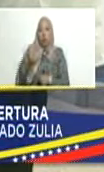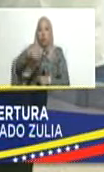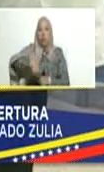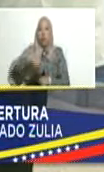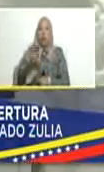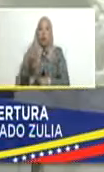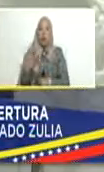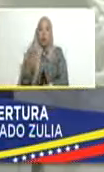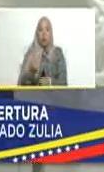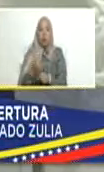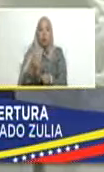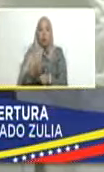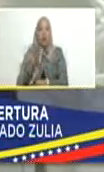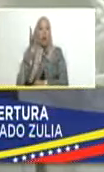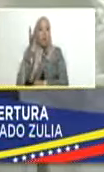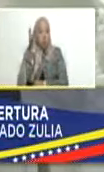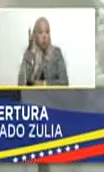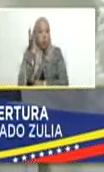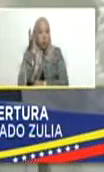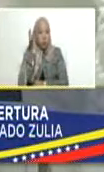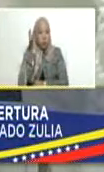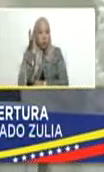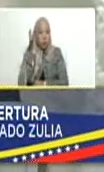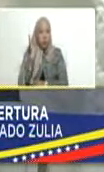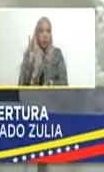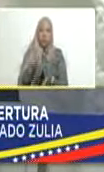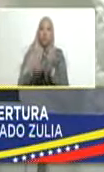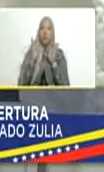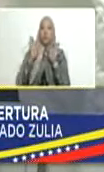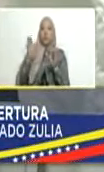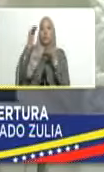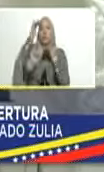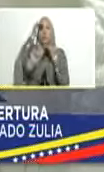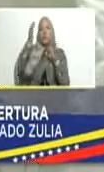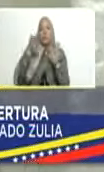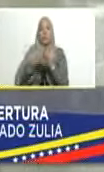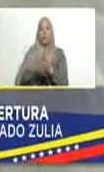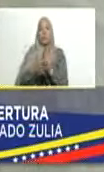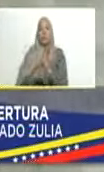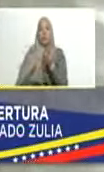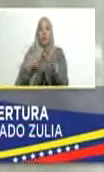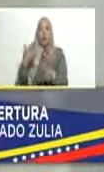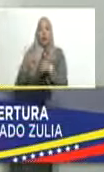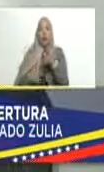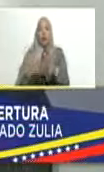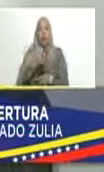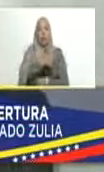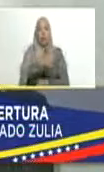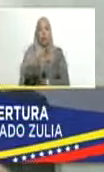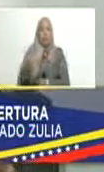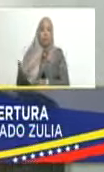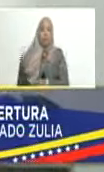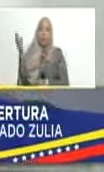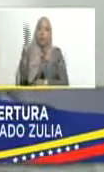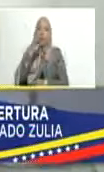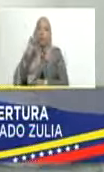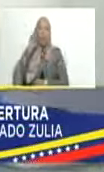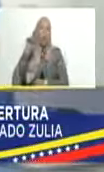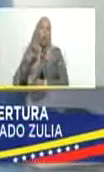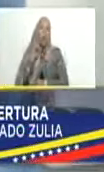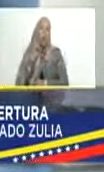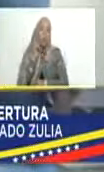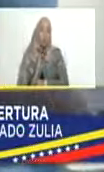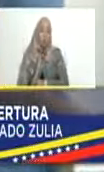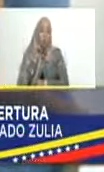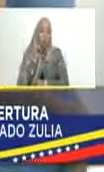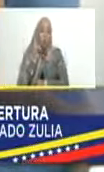quinto vértice de la mujer, donde vamos a tener la atención para cada mujer, cada embarazada, cada mujer